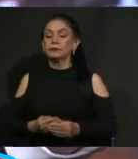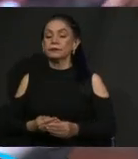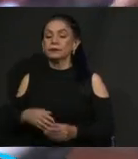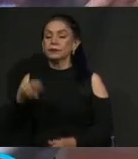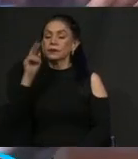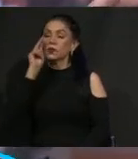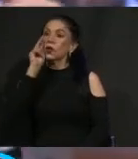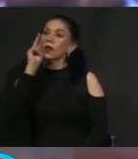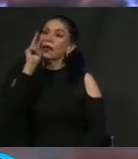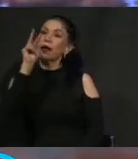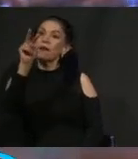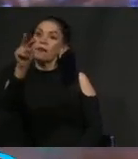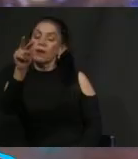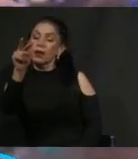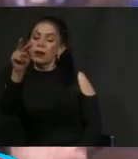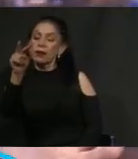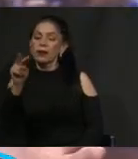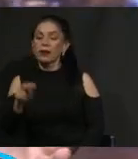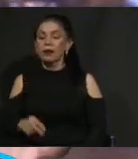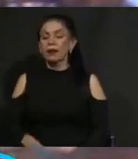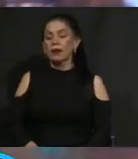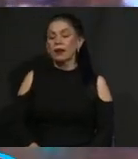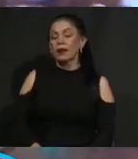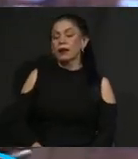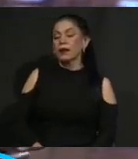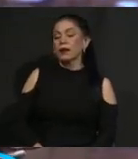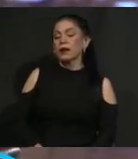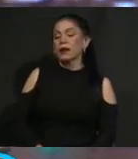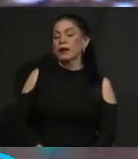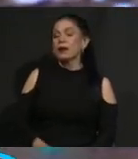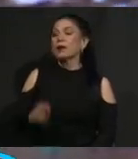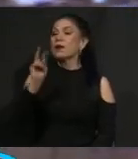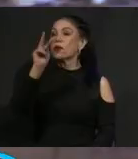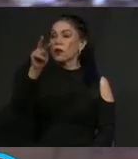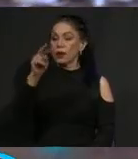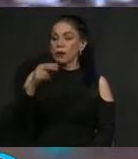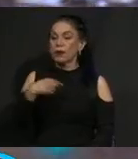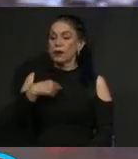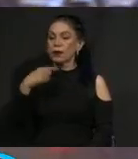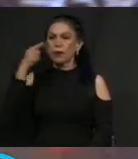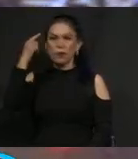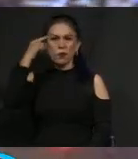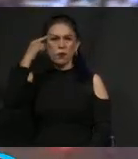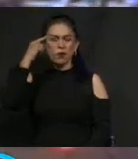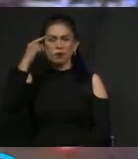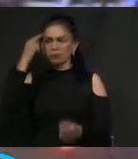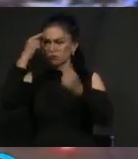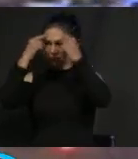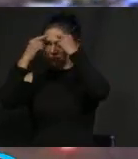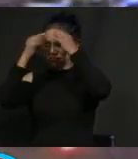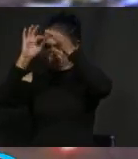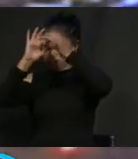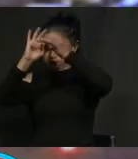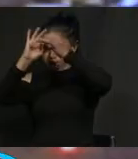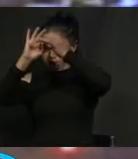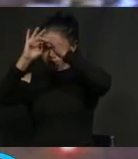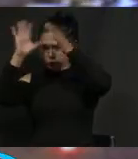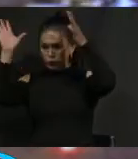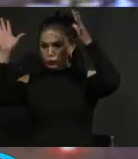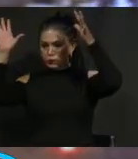de un trabajador que ya habían pasado cinco seis años que ya no estaba ahí o sea mi mente mi cerebro se desconectó